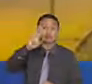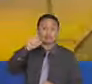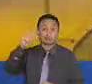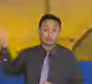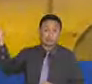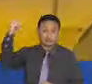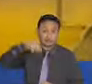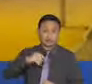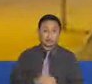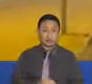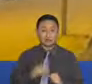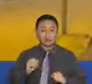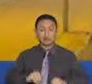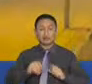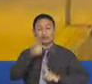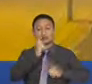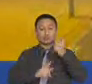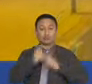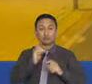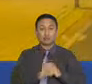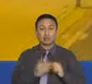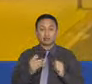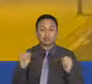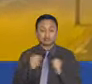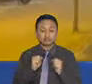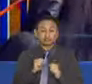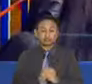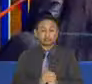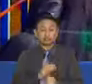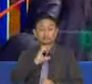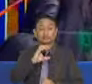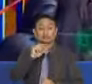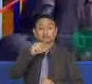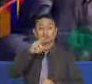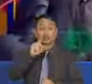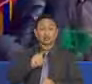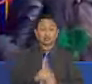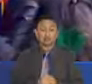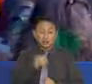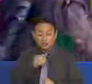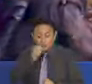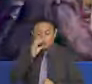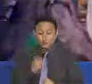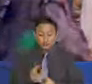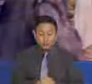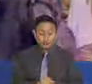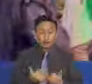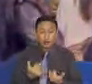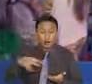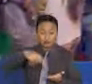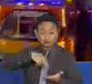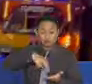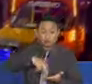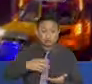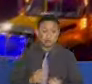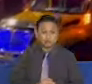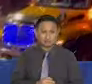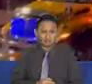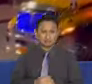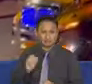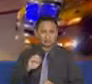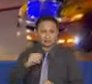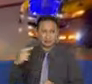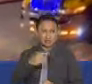y salir y tomar y combatir el frío pues con una buena chompa y tomándose un traguito y ahora bailando entonces seguramente